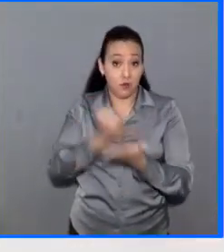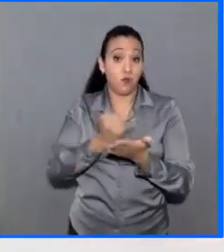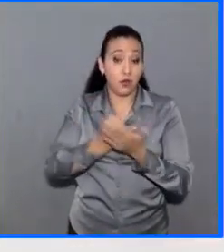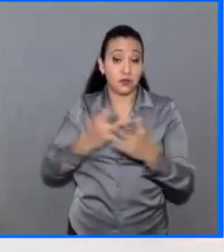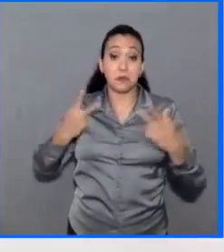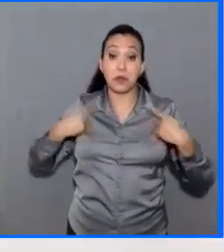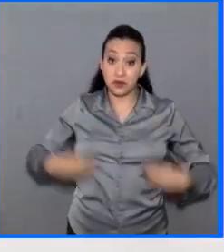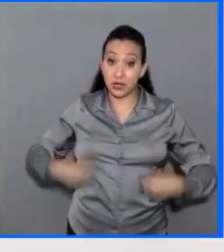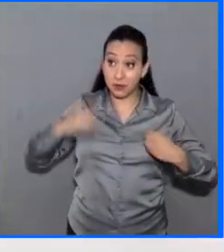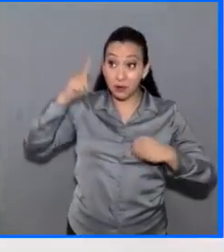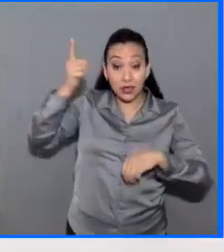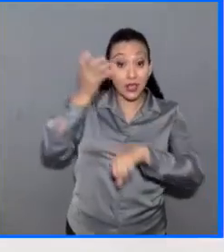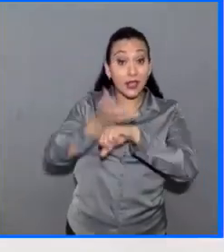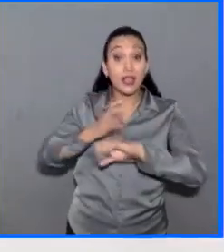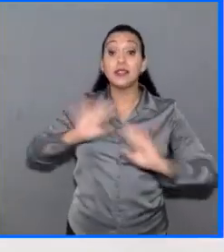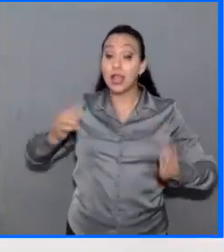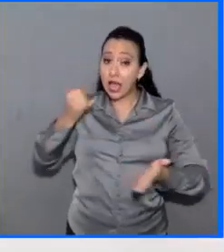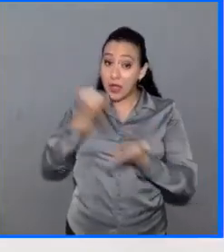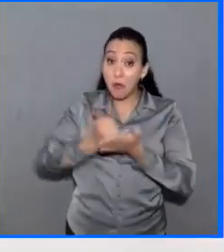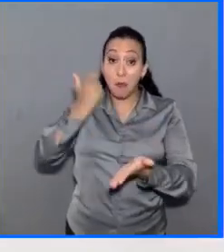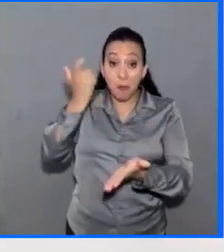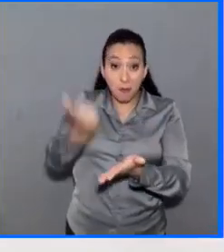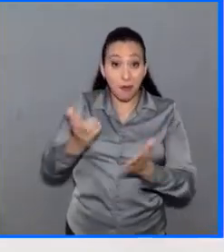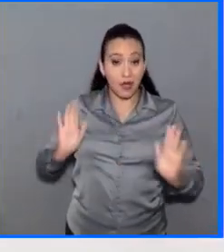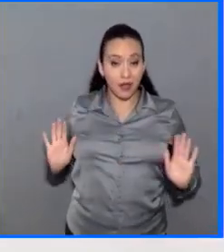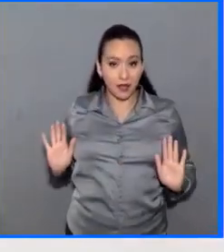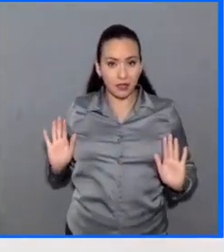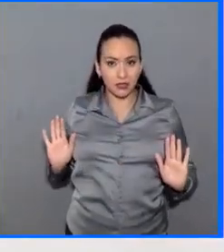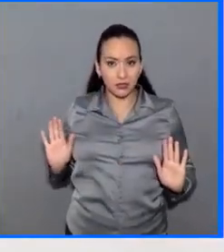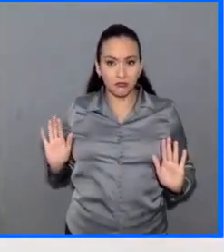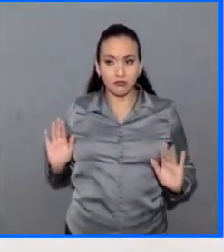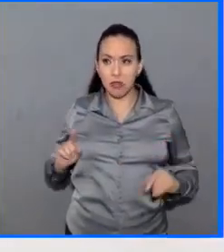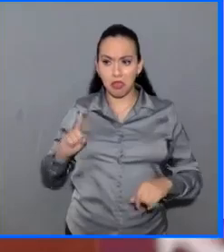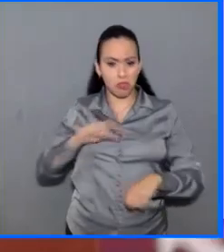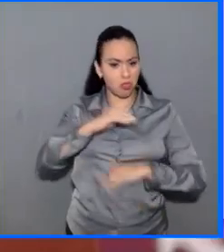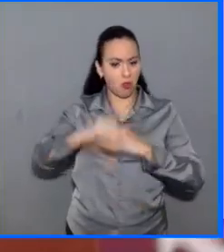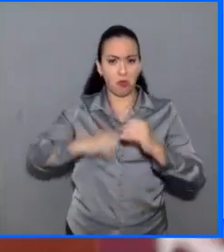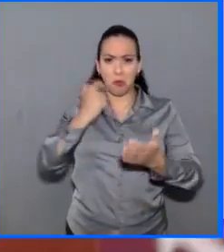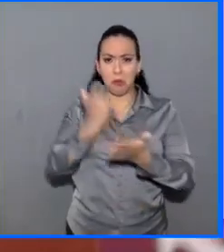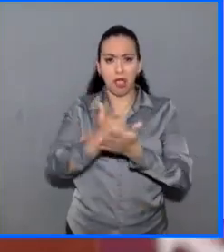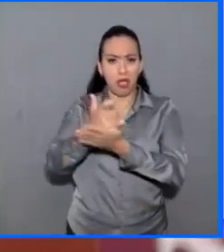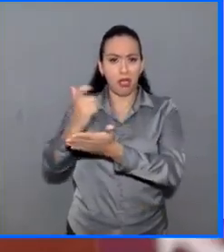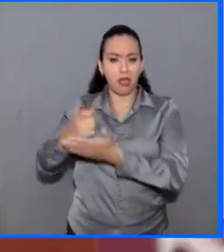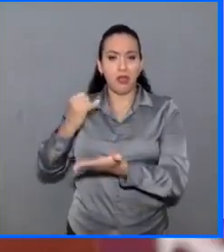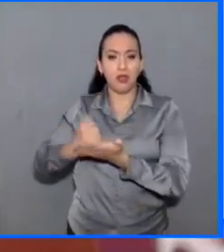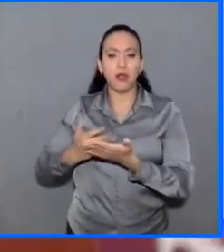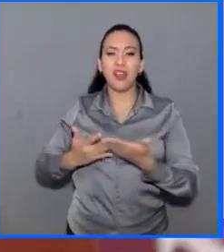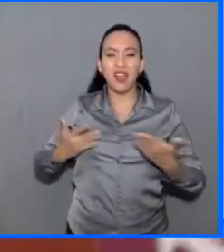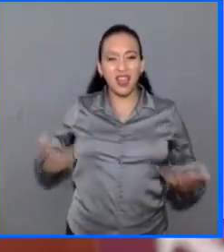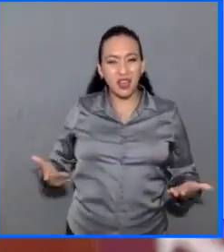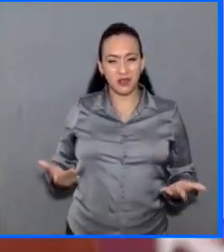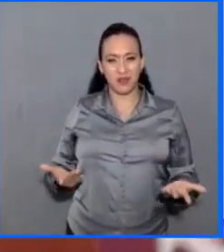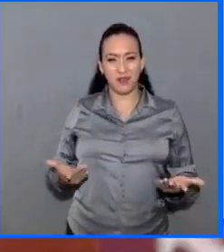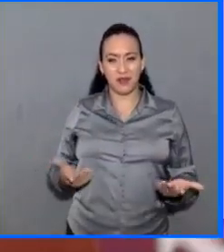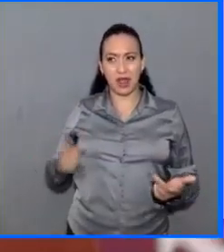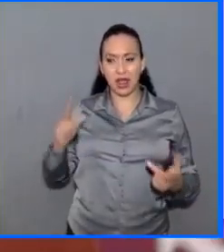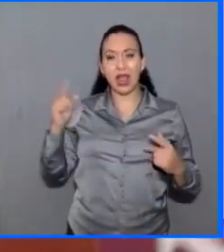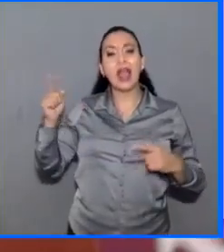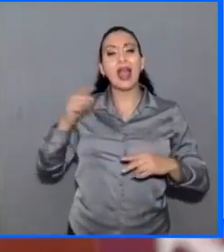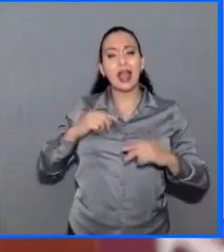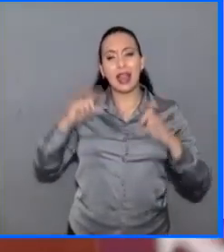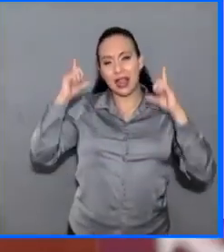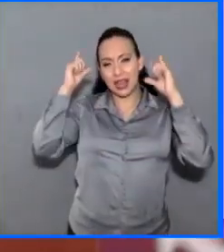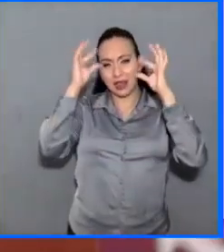Estados Unidos ya pagan impuestos. Entonces, la Secretaría de Relaciones Exteriores, el embajador de México en los Estados Unidos,